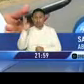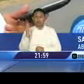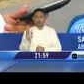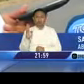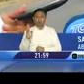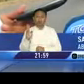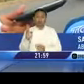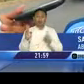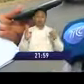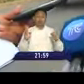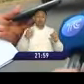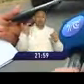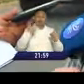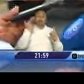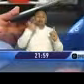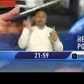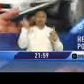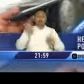realizaron